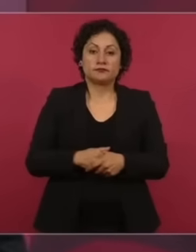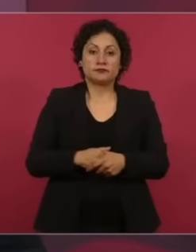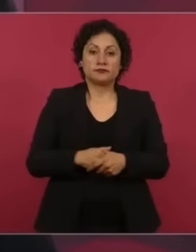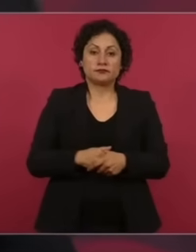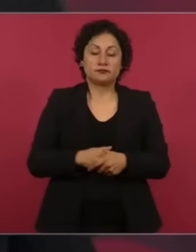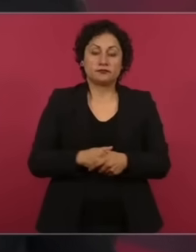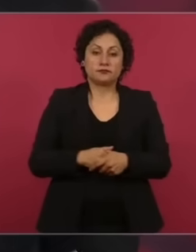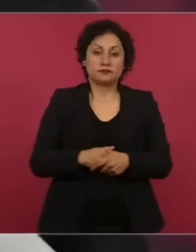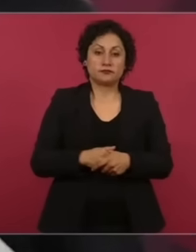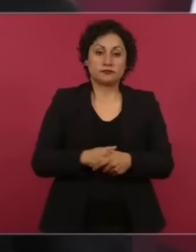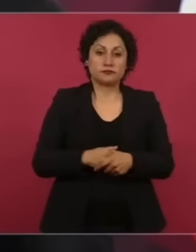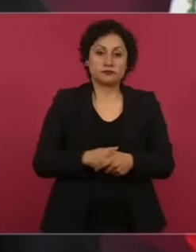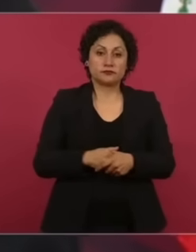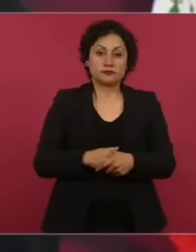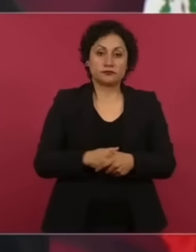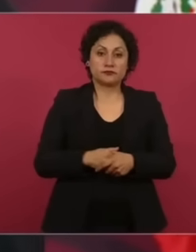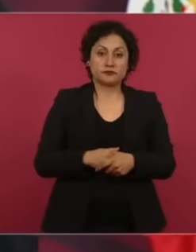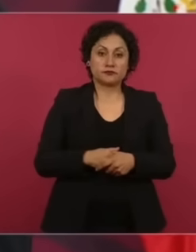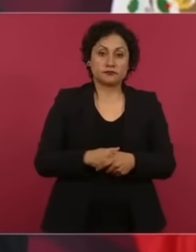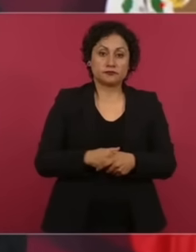Y por eso